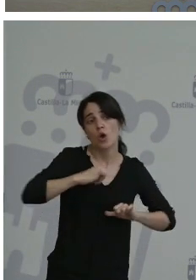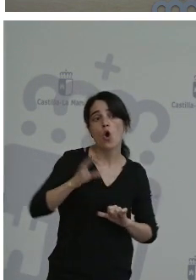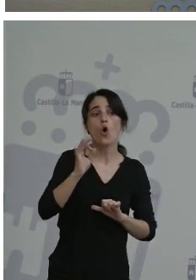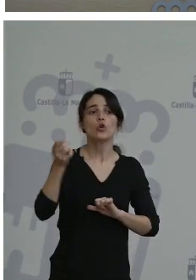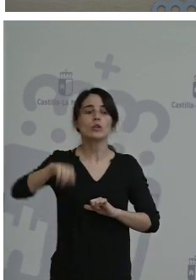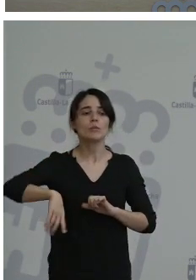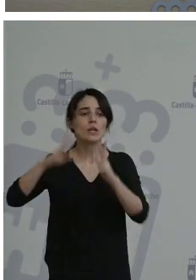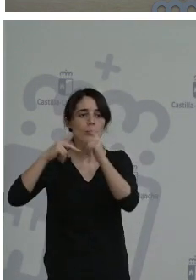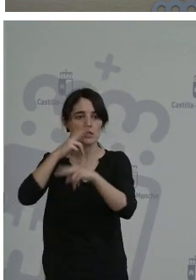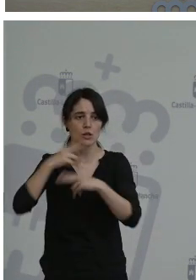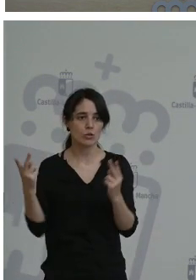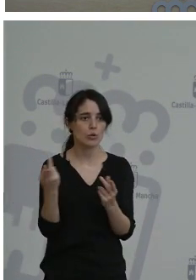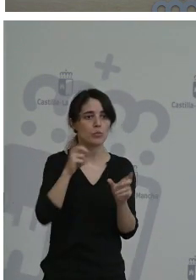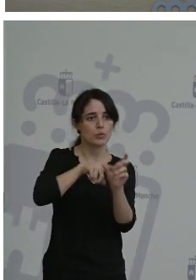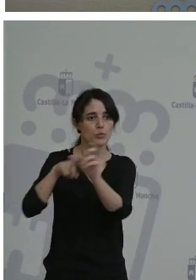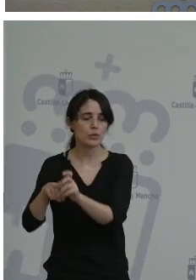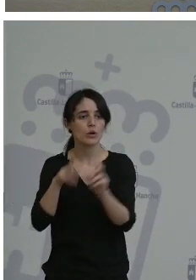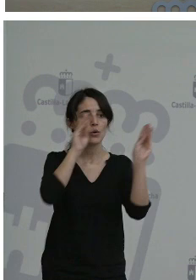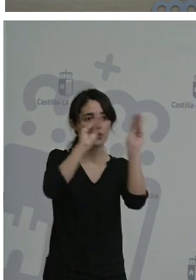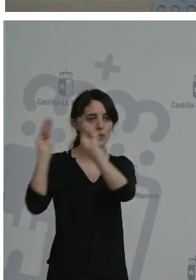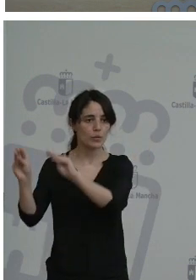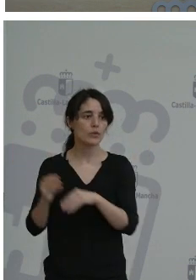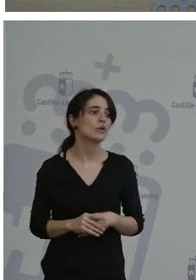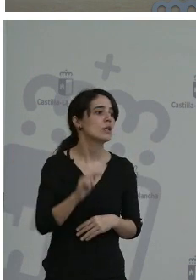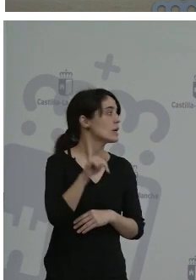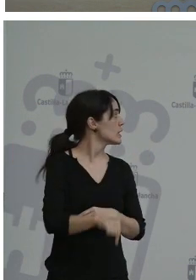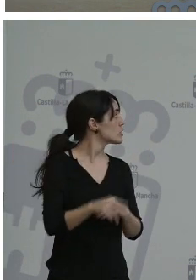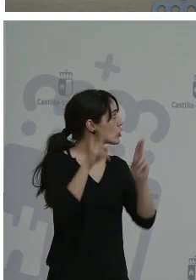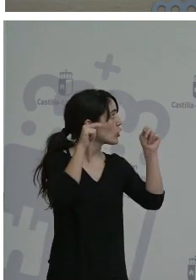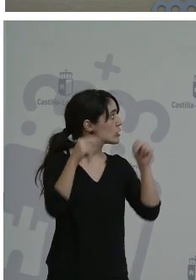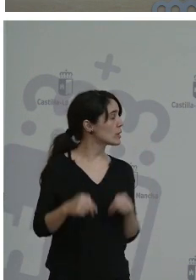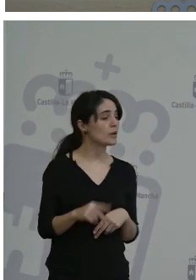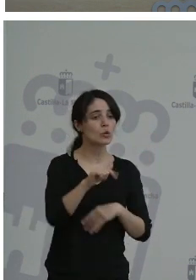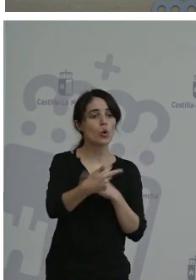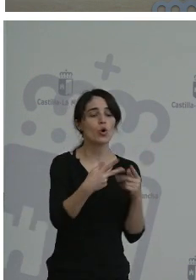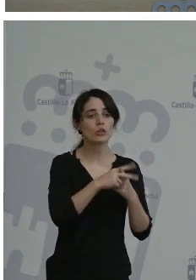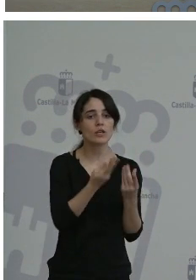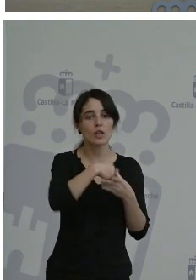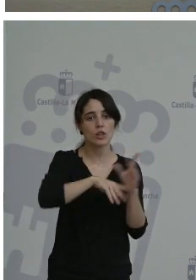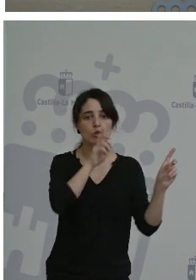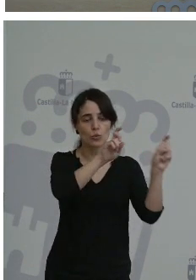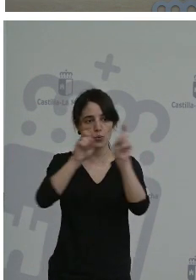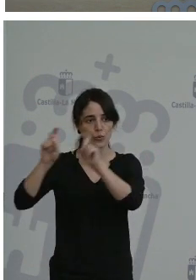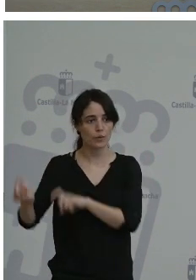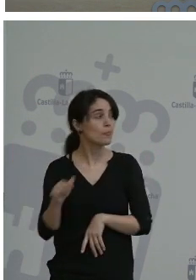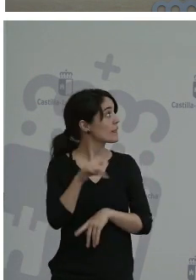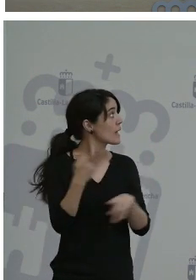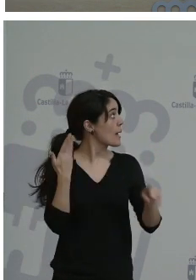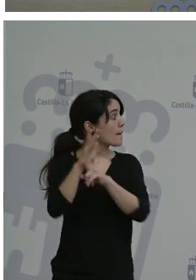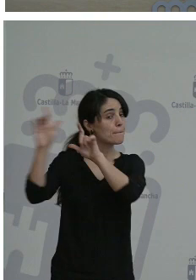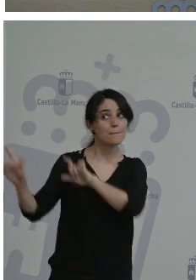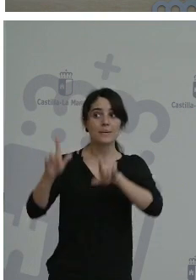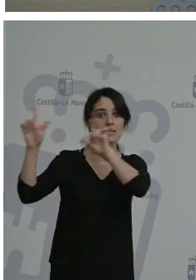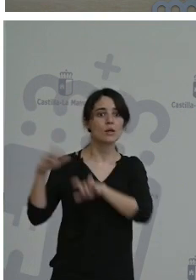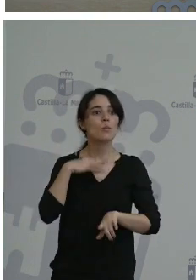estos son los temas que vamos a tratar en los talleres, que es un poco lo que hemos estado viendo en esta presentación. Cómo